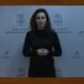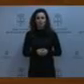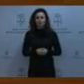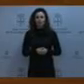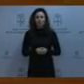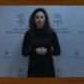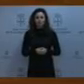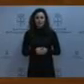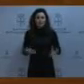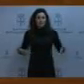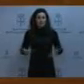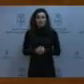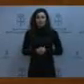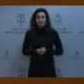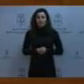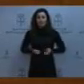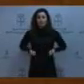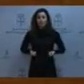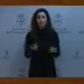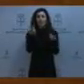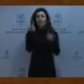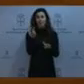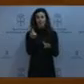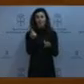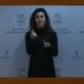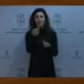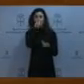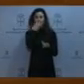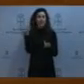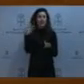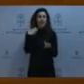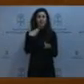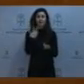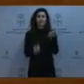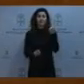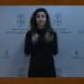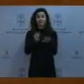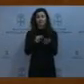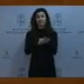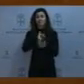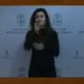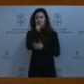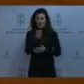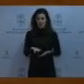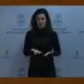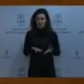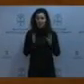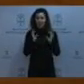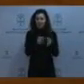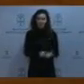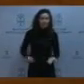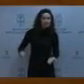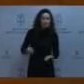encantan. Y bueno, gastan el dinero ineficientemente y en muchas ocasiones mal, y siguen